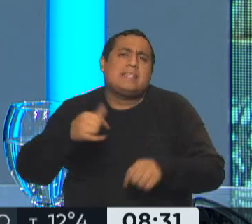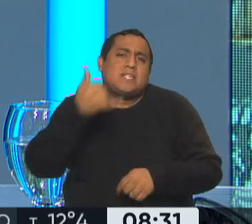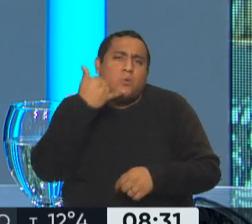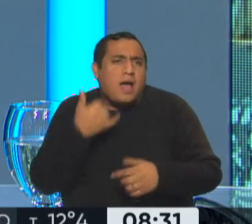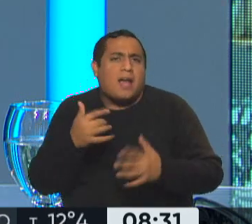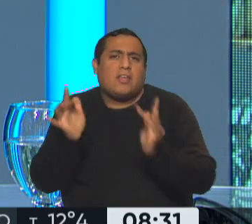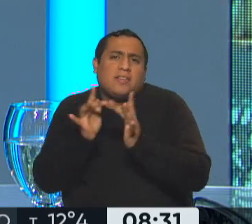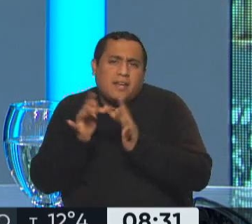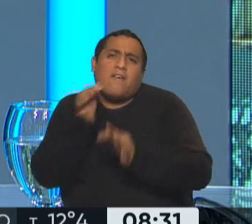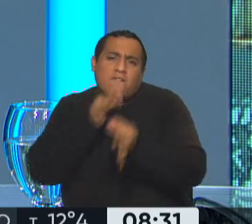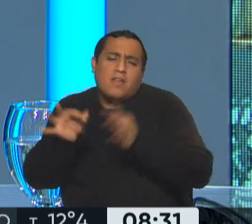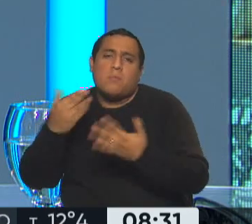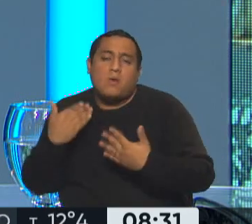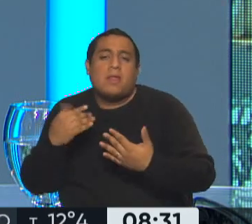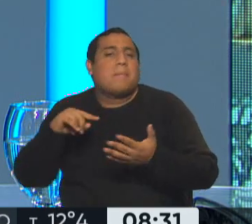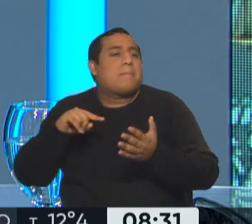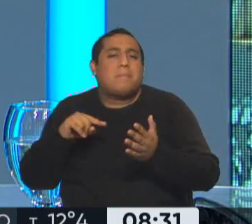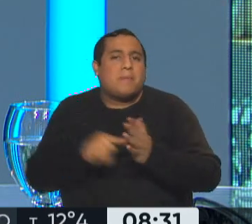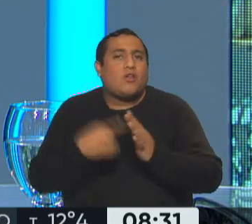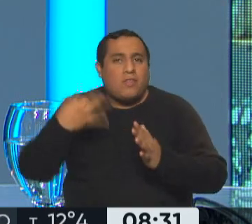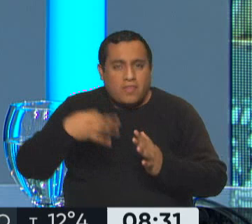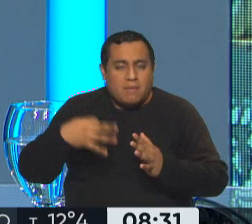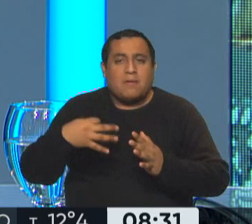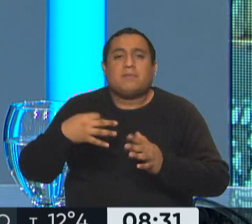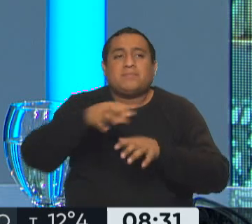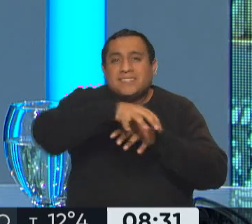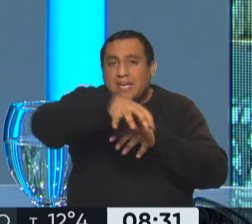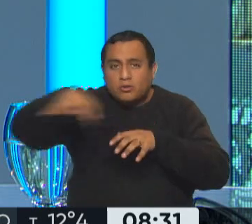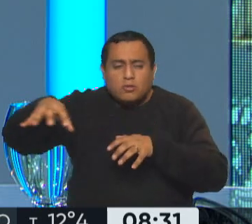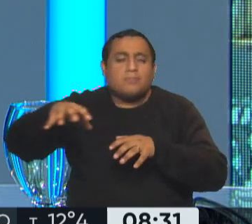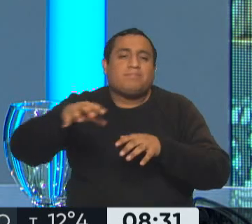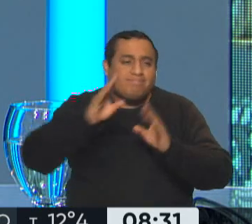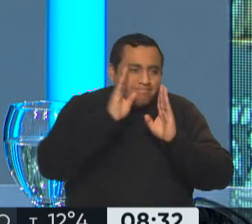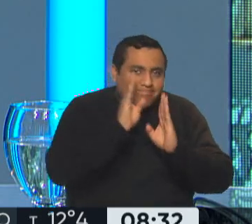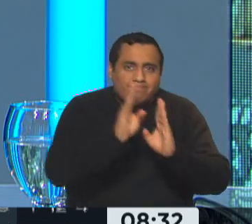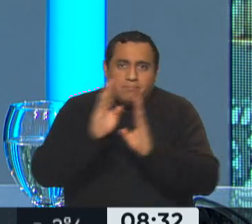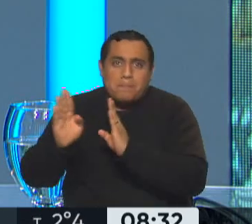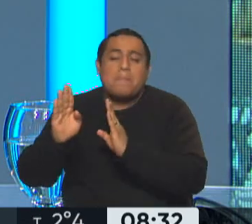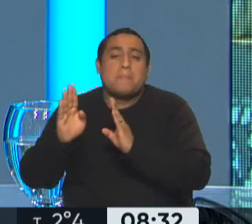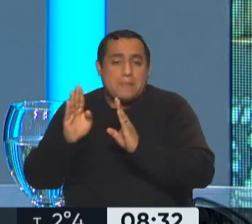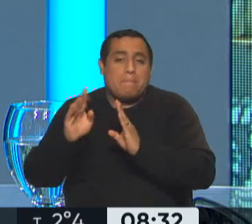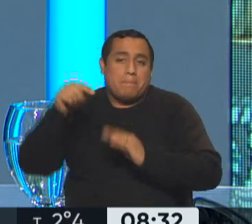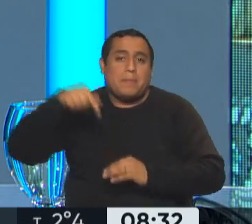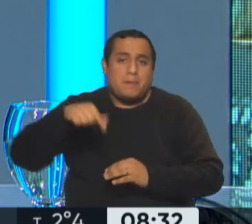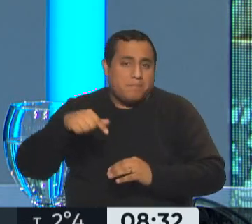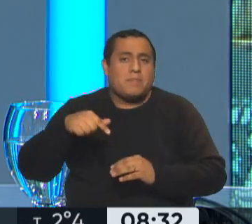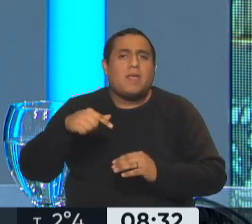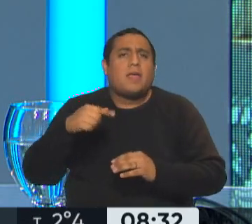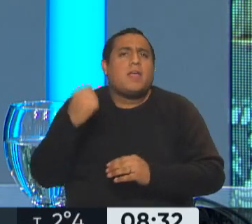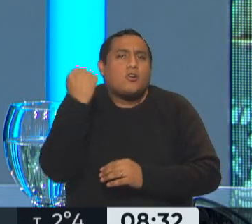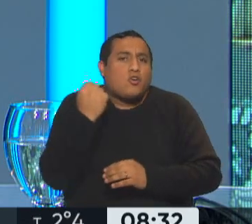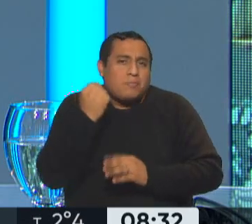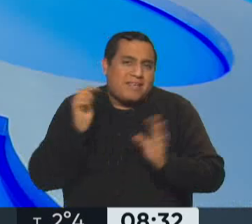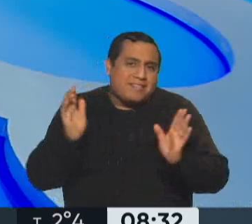también, pero que hay que analizarlo en conjunto. Pero a su vez, analizarlo sector por sector. Lo que destraba realmente la microeconomía es ver dónde